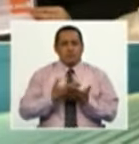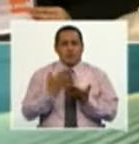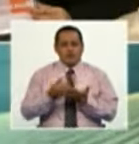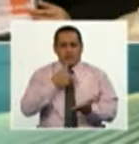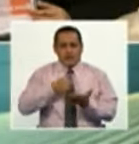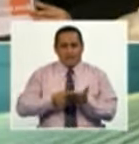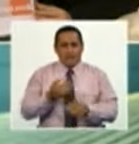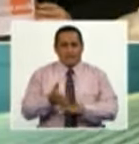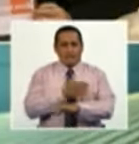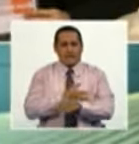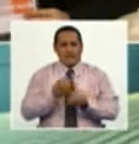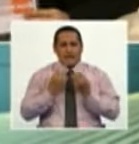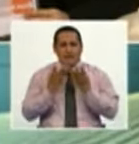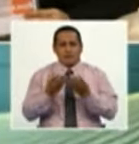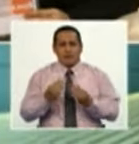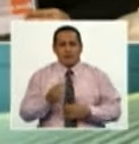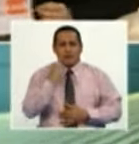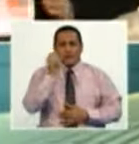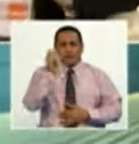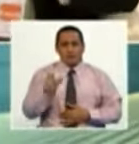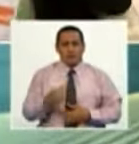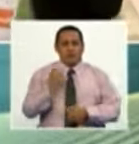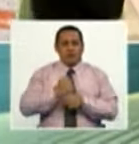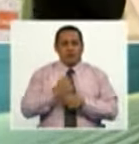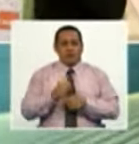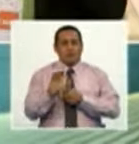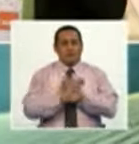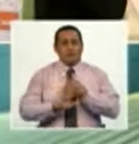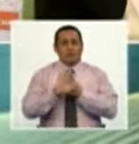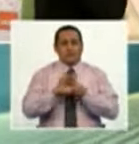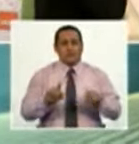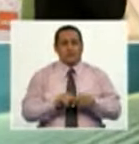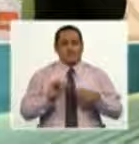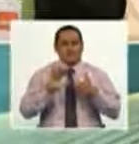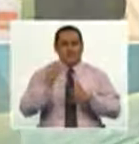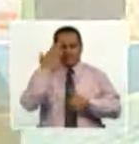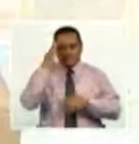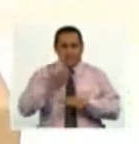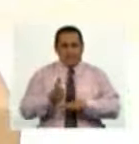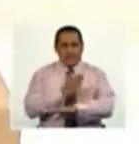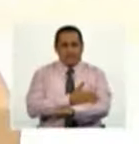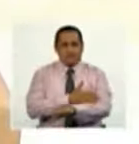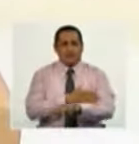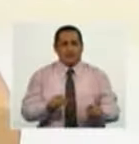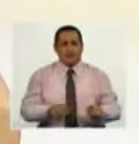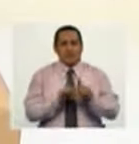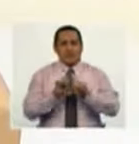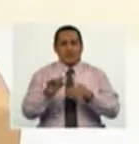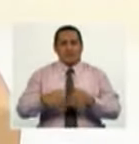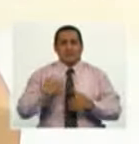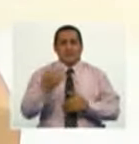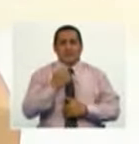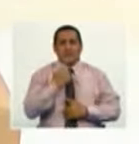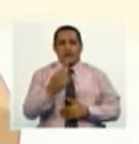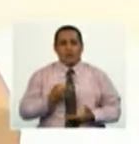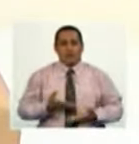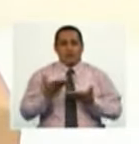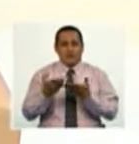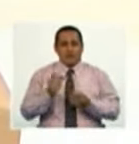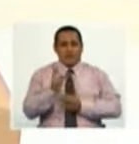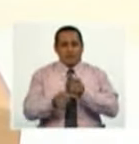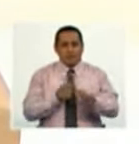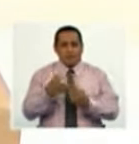la carta de preaviso para que el trabajador ejerza su derecho de defensa, dándole solamente 6 días calendario como mínimo, que usualmente es lo que dan